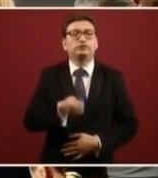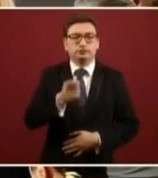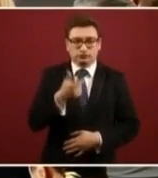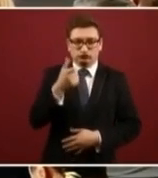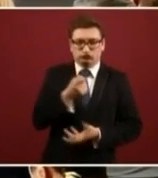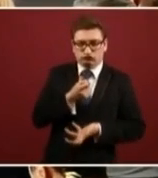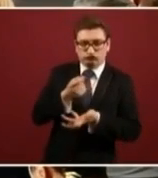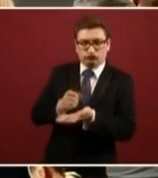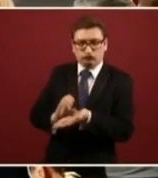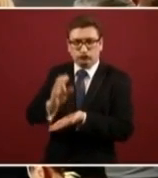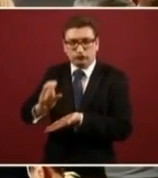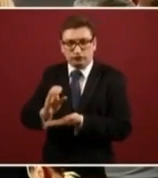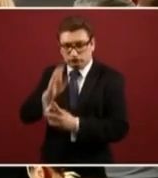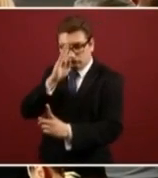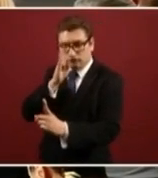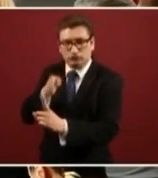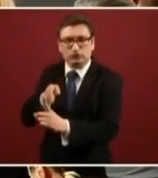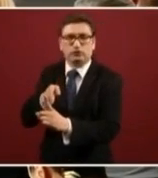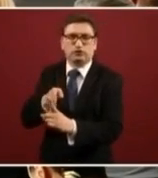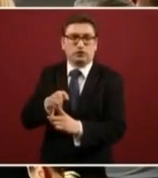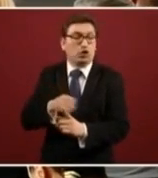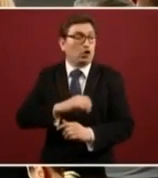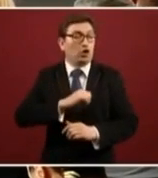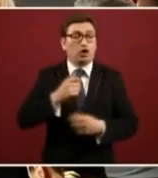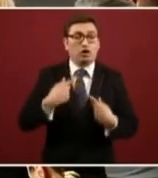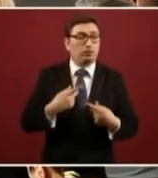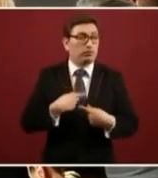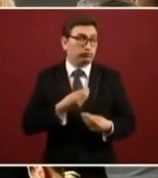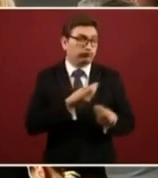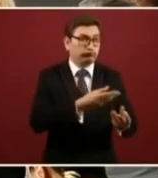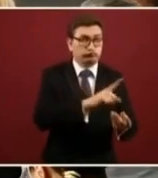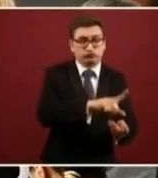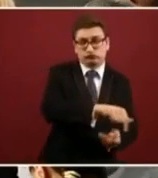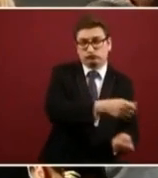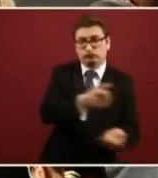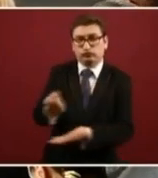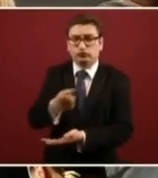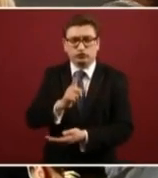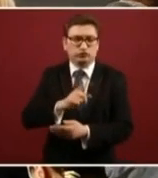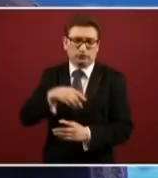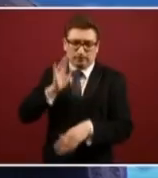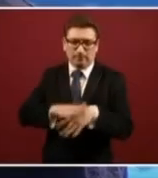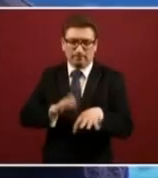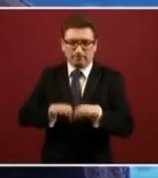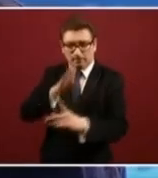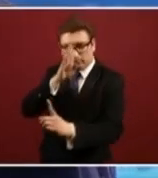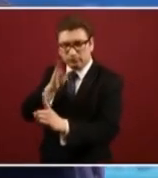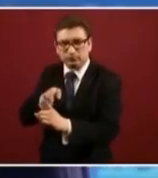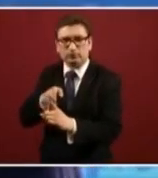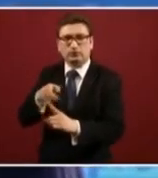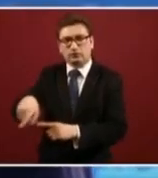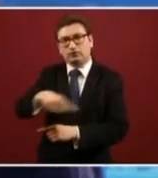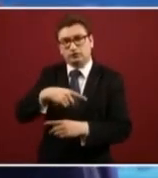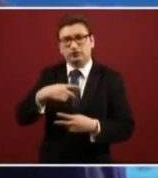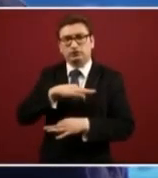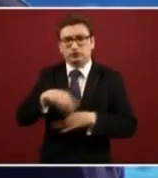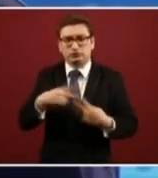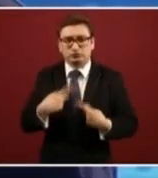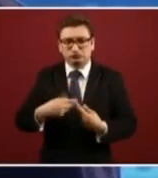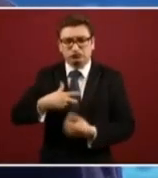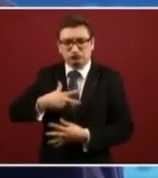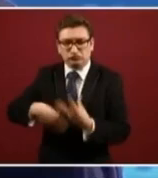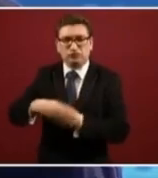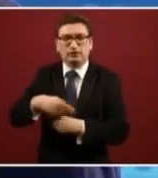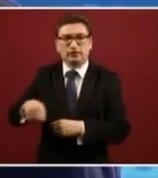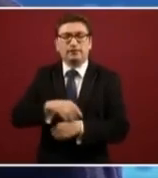productivos directos, sin intermediarios, para coadyuvar a la autosuficiencia alimentaria del país y